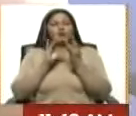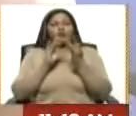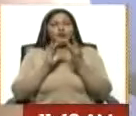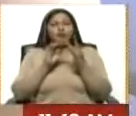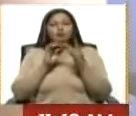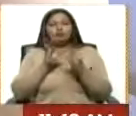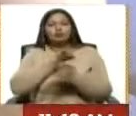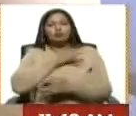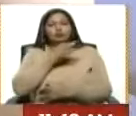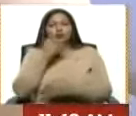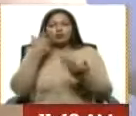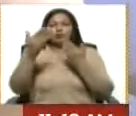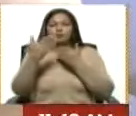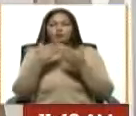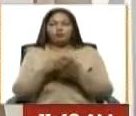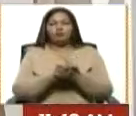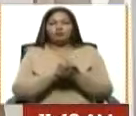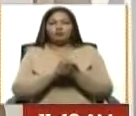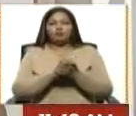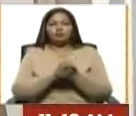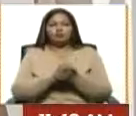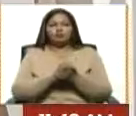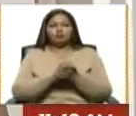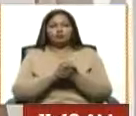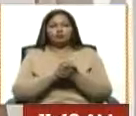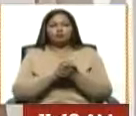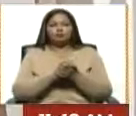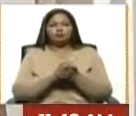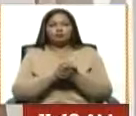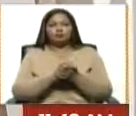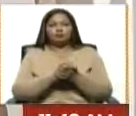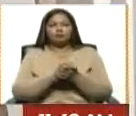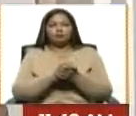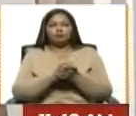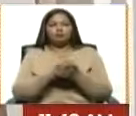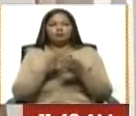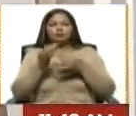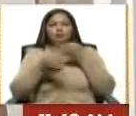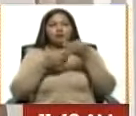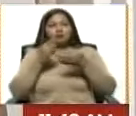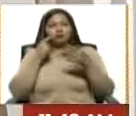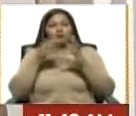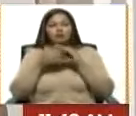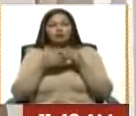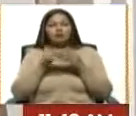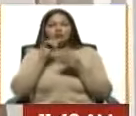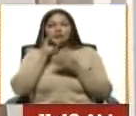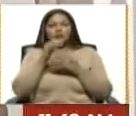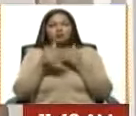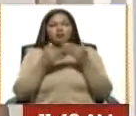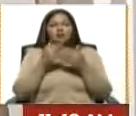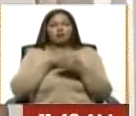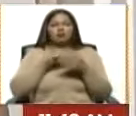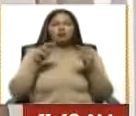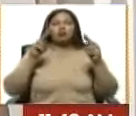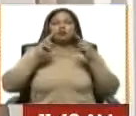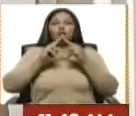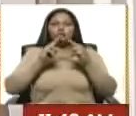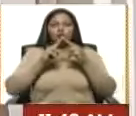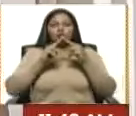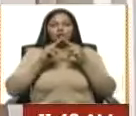calle y en el boca a boca. Más allá también del tema que viene asociado al tema de ellos posicionar información que ellos quieren dar a conocer y